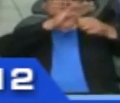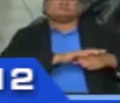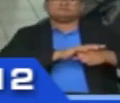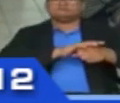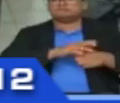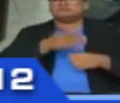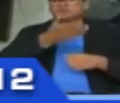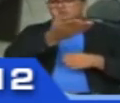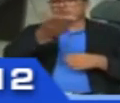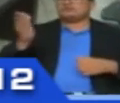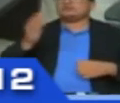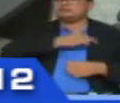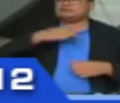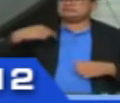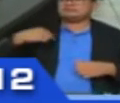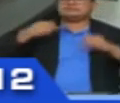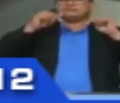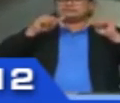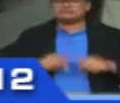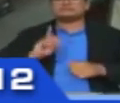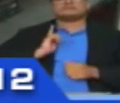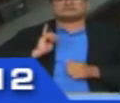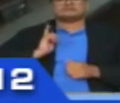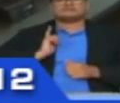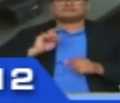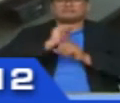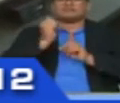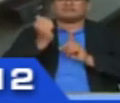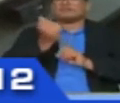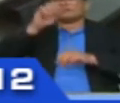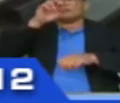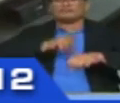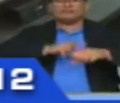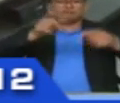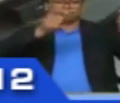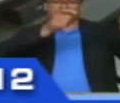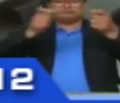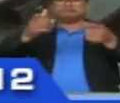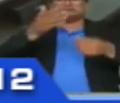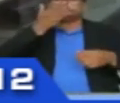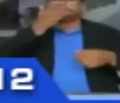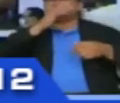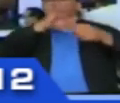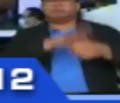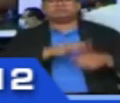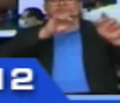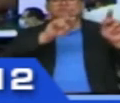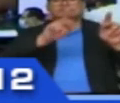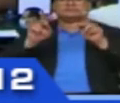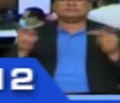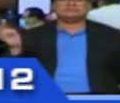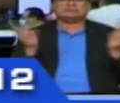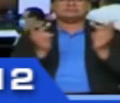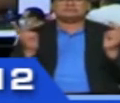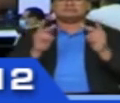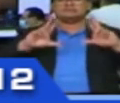eso no es así, el Consejo Supremo Electoral estaría, que sería el que aplicara en la inhibición, digamos, la prohibición